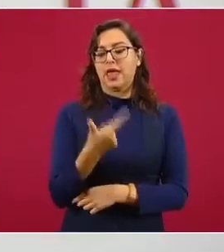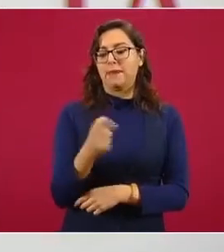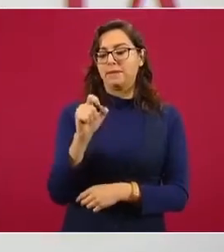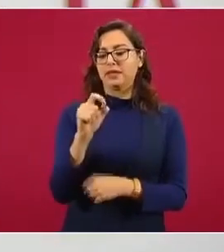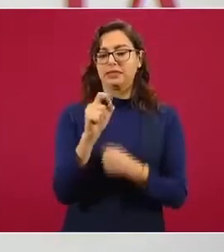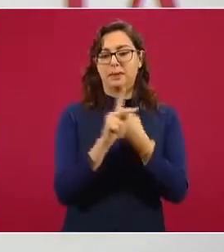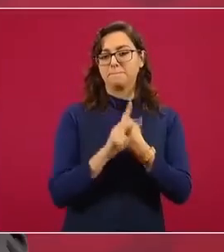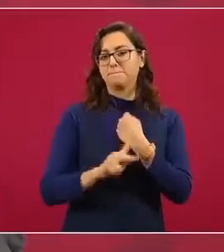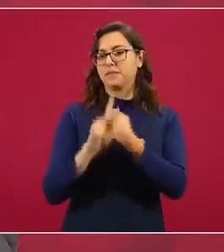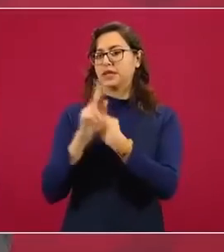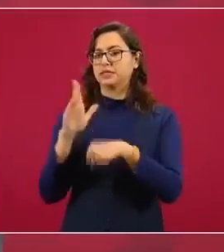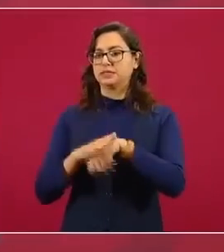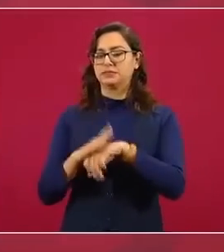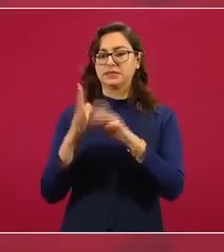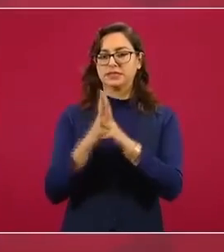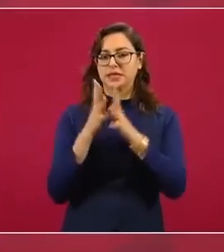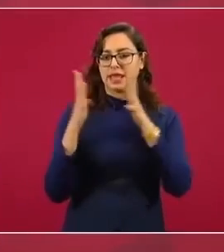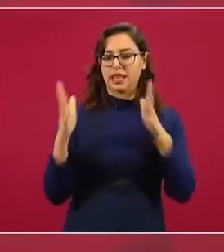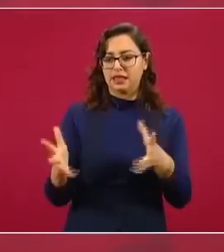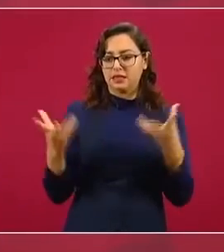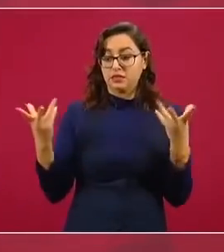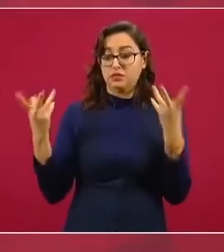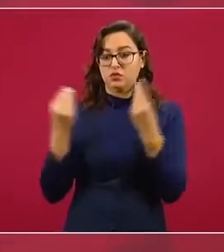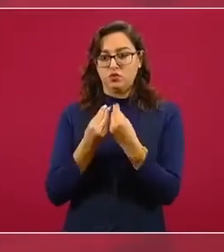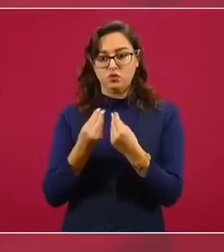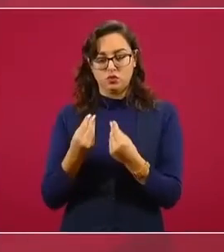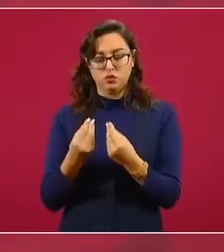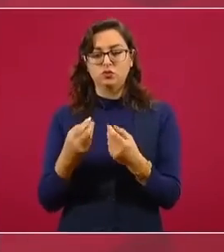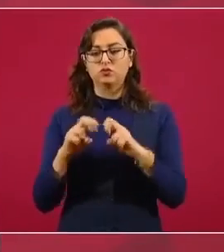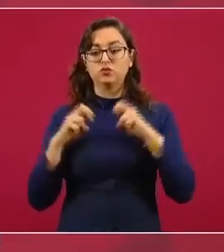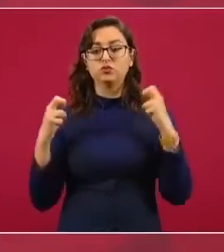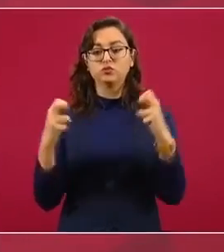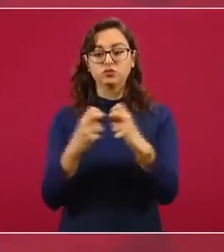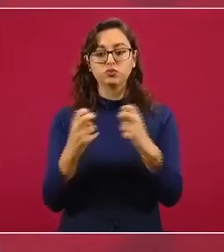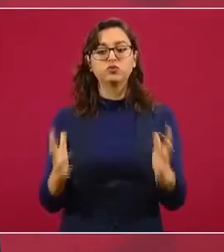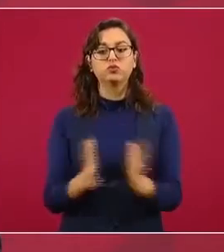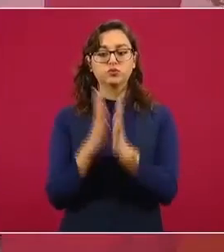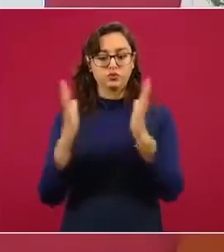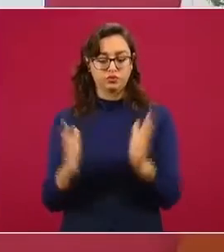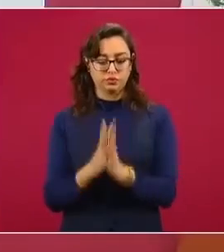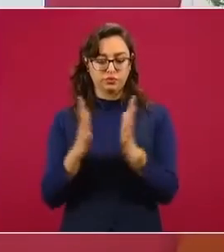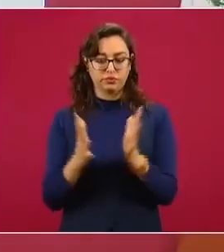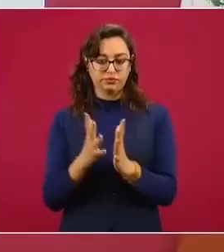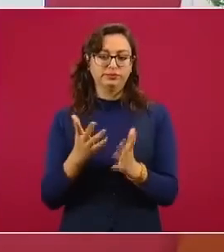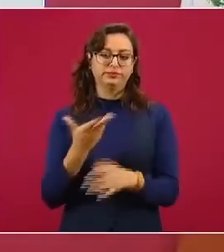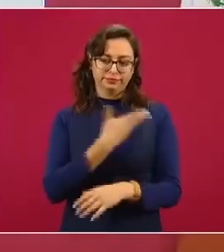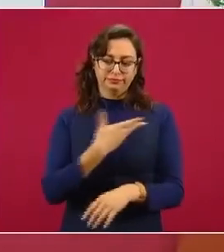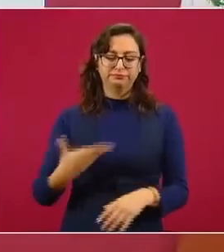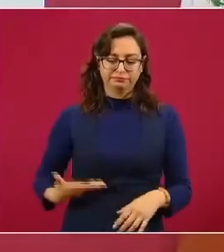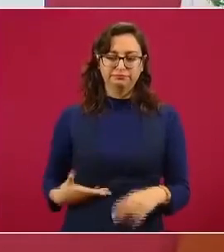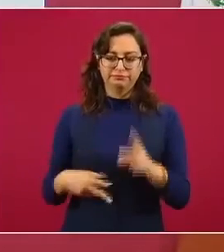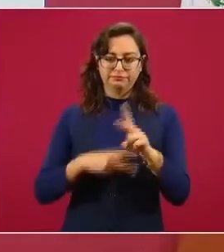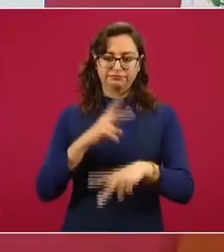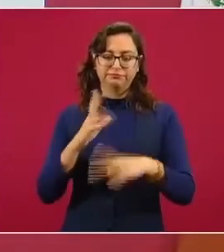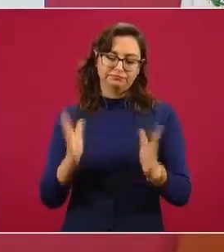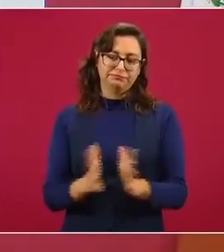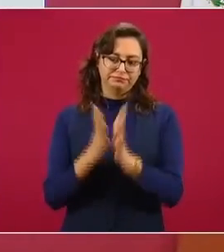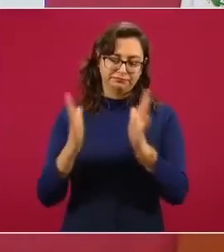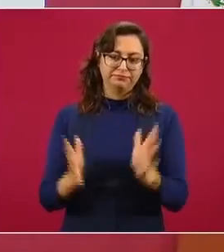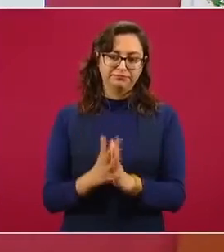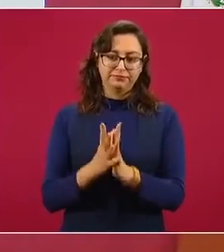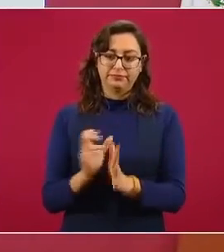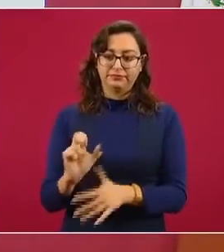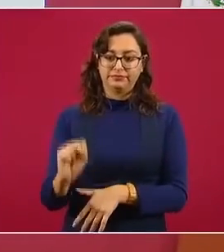mundo. En esa sesión, tanto el sábado como el domingo, el señor